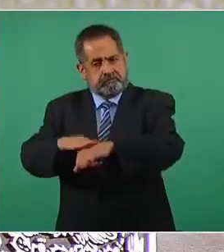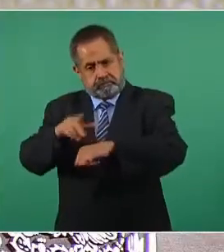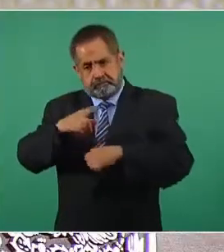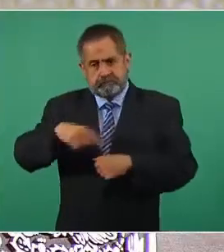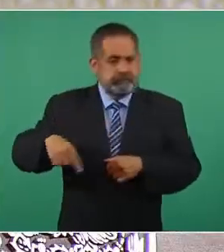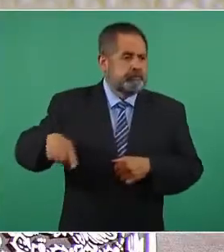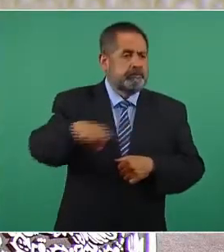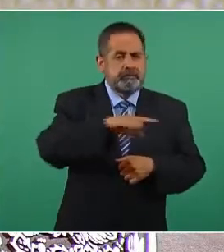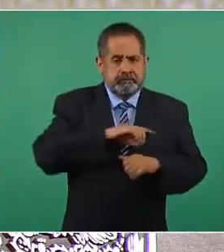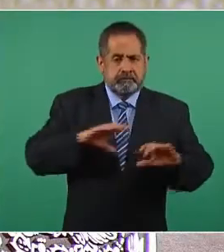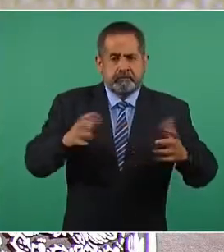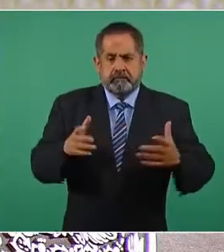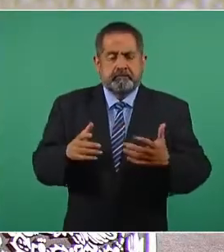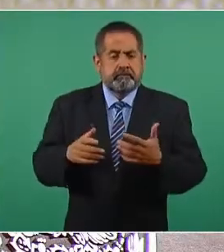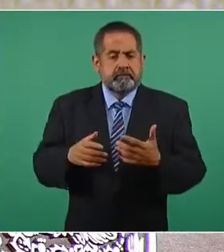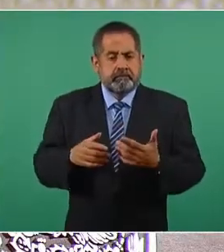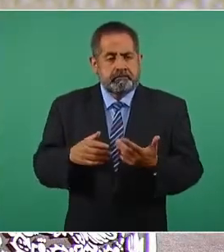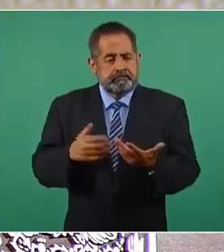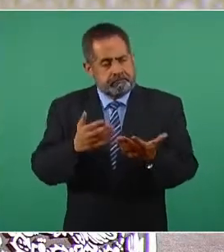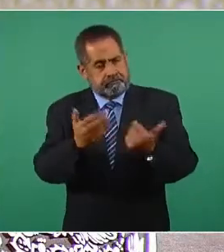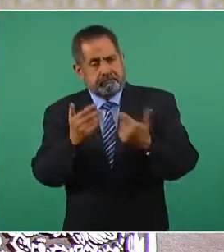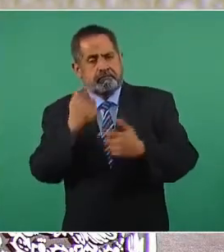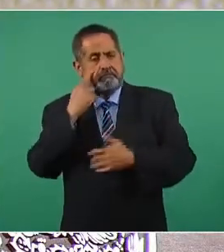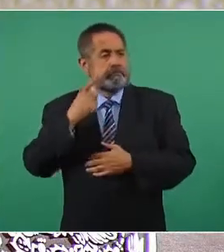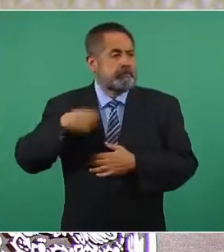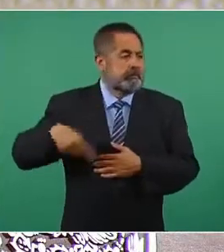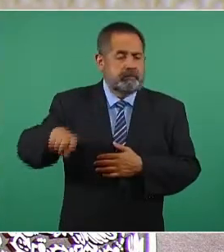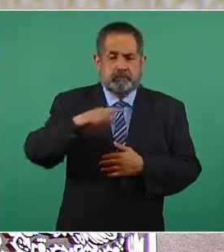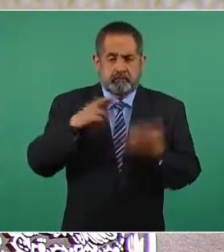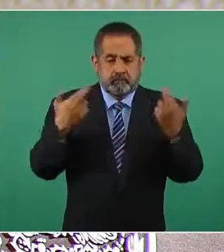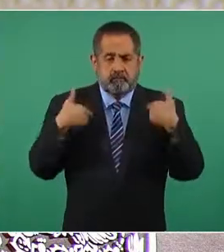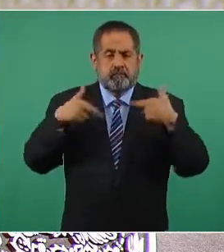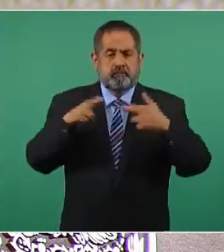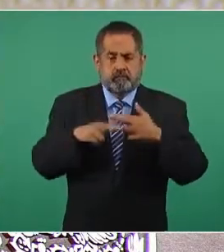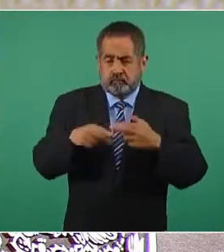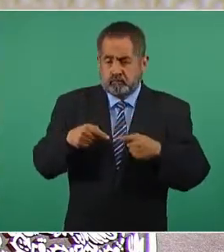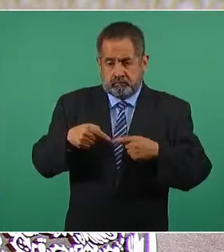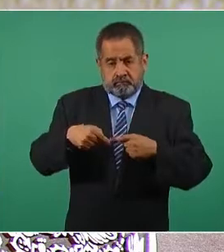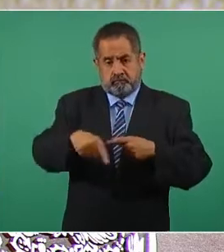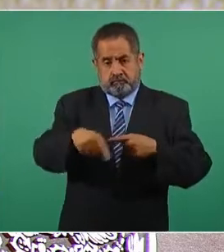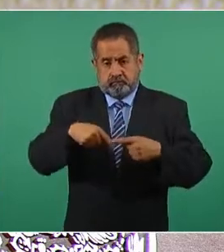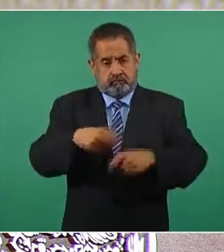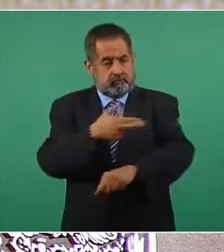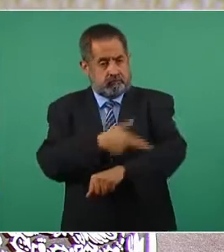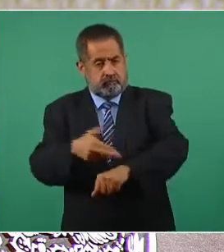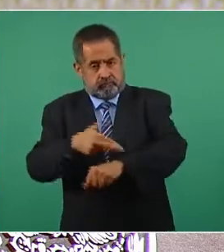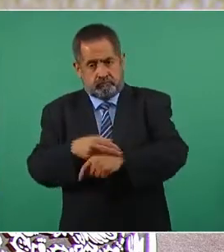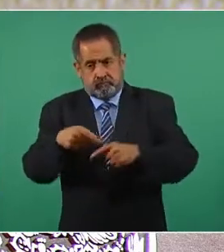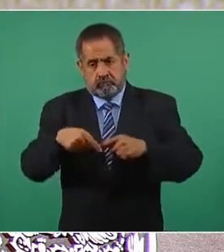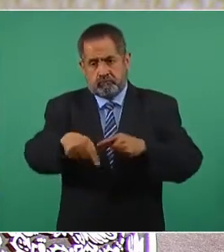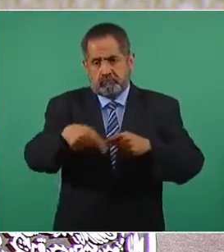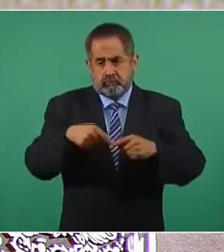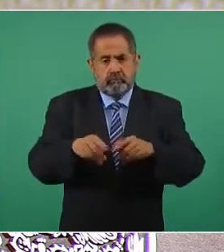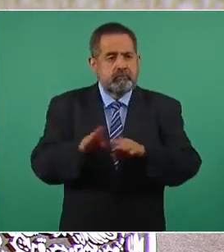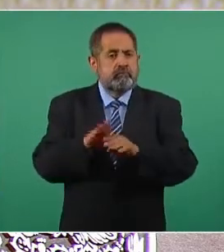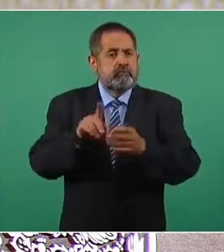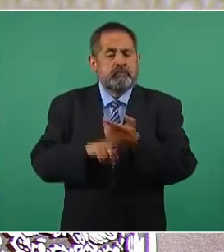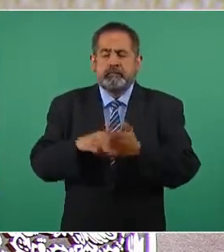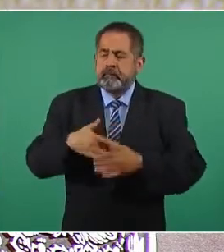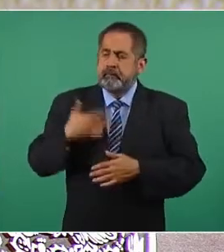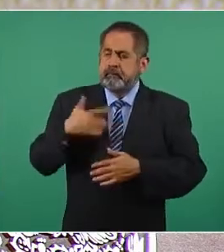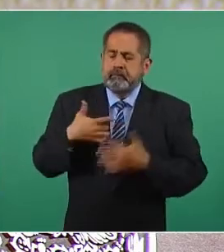llamamiento y ese voto para que los docentes en este proceso tengamos